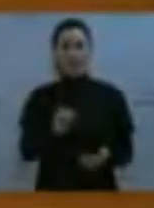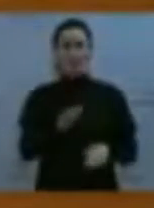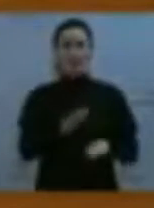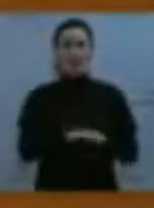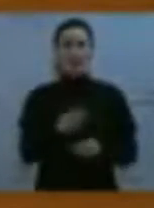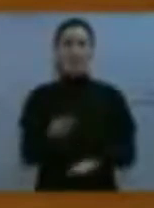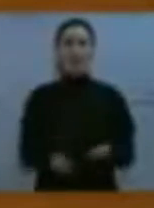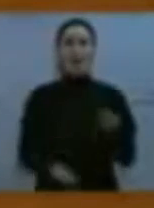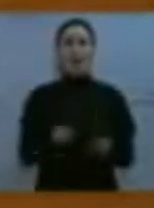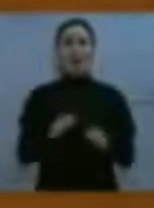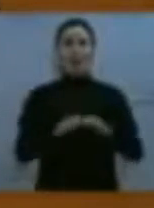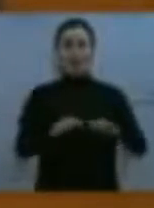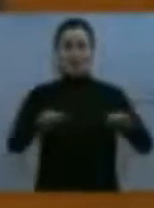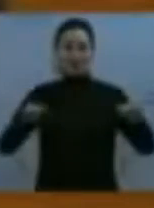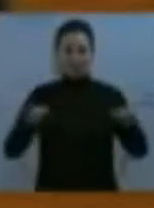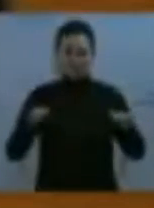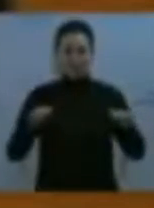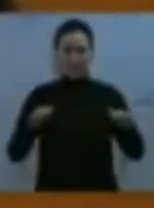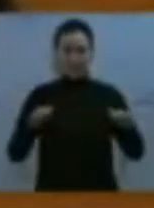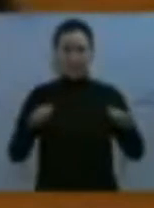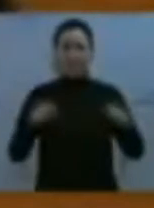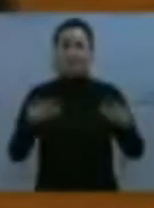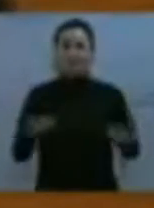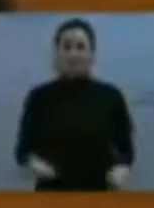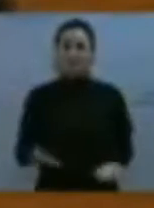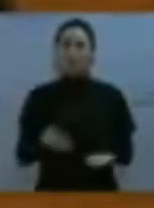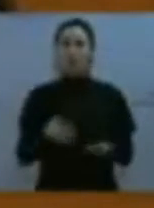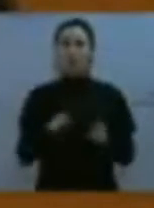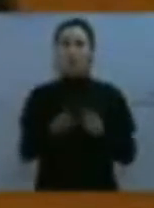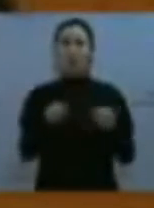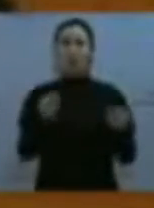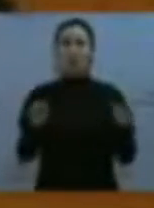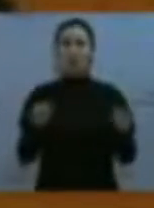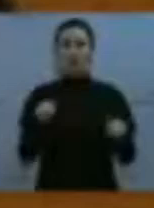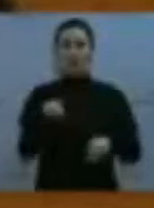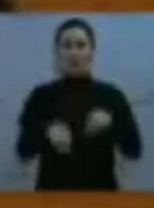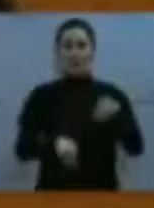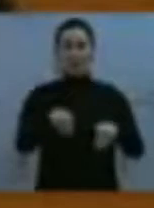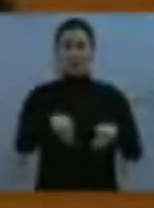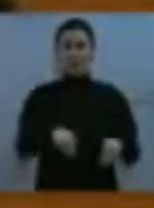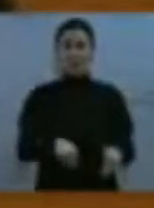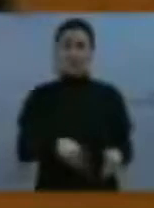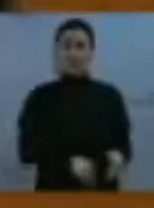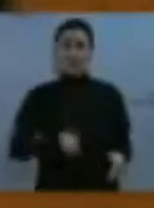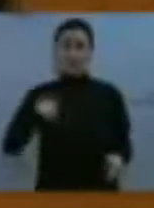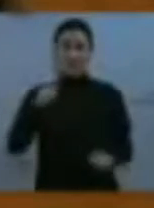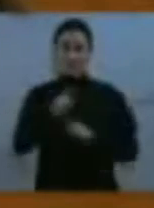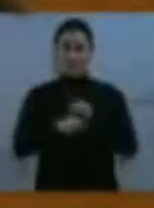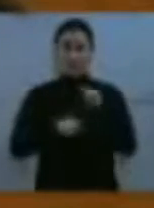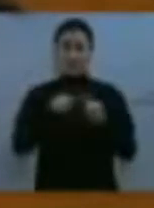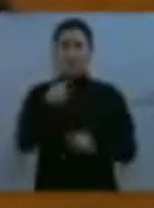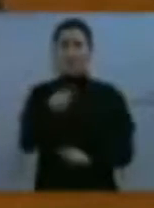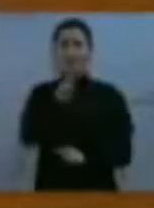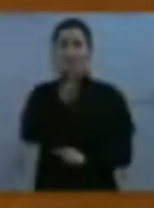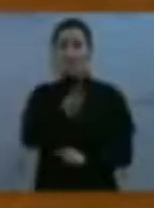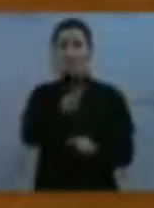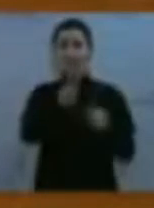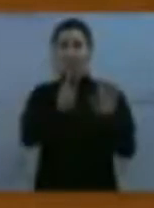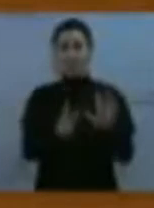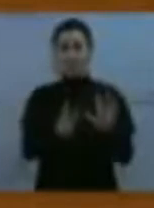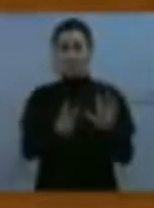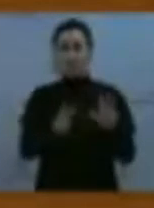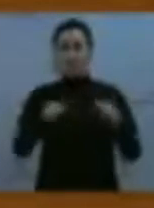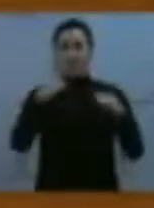respecto a la convocatoria de elecciones generales para el próximo 28 de octubre. Efectivamente, es una prerrogativa del presidente del